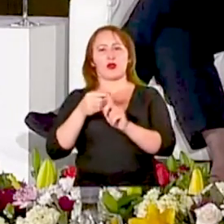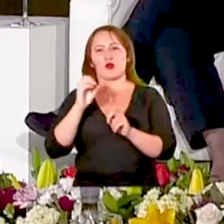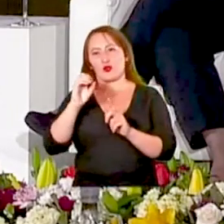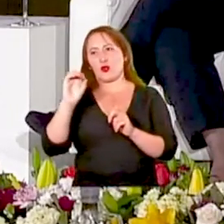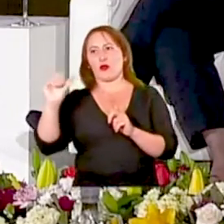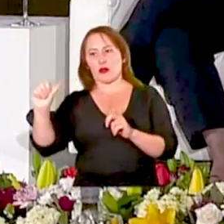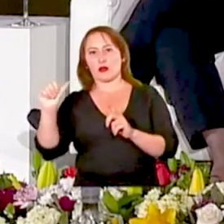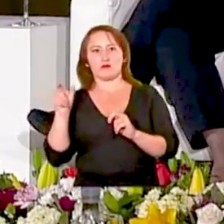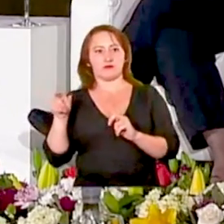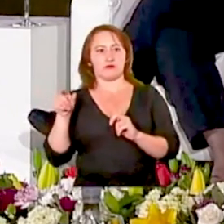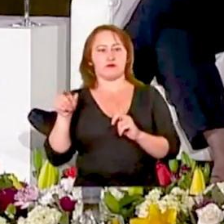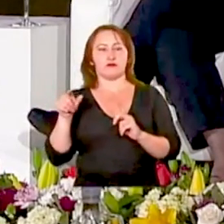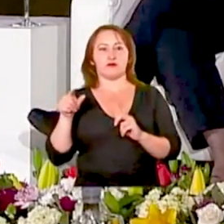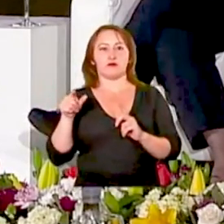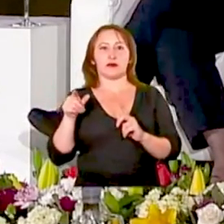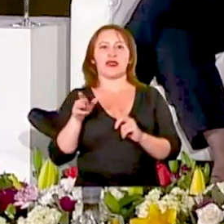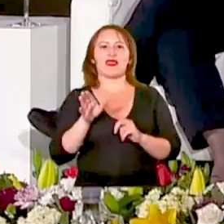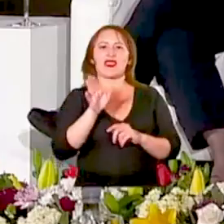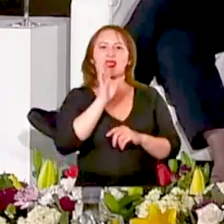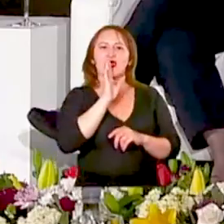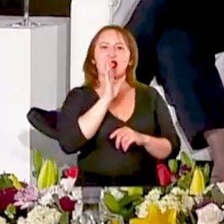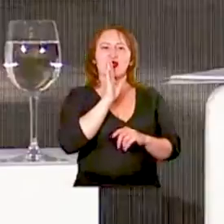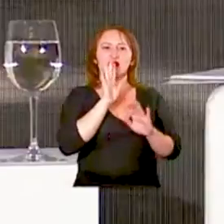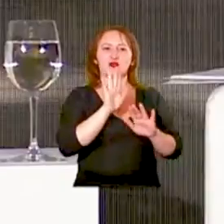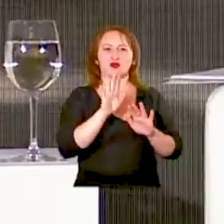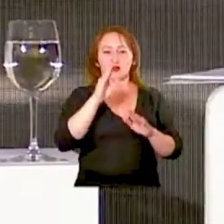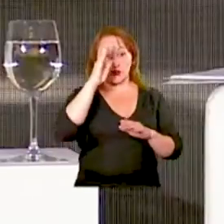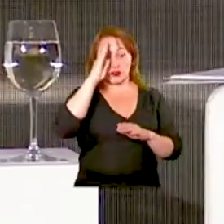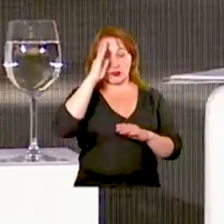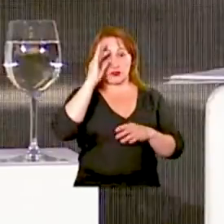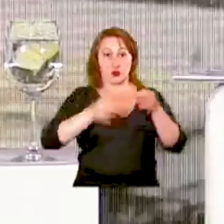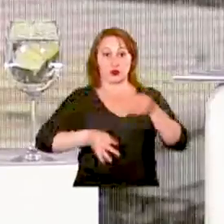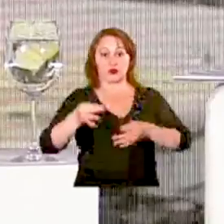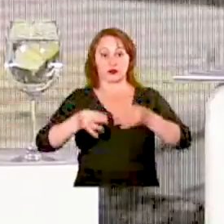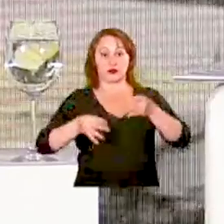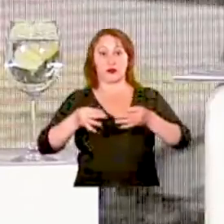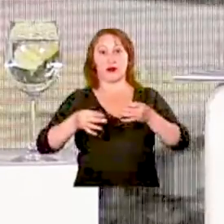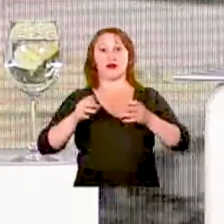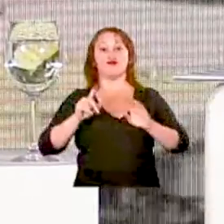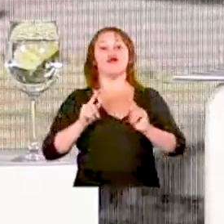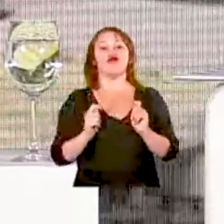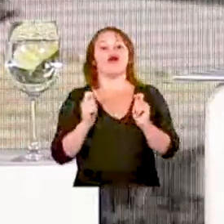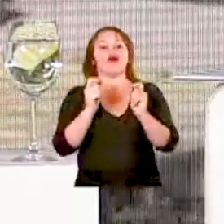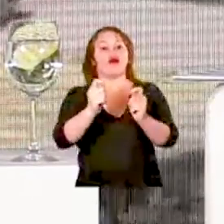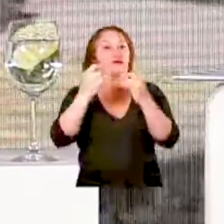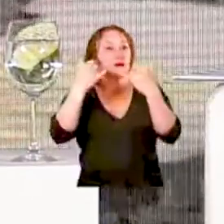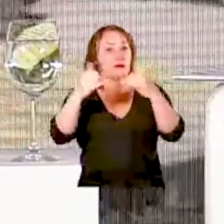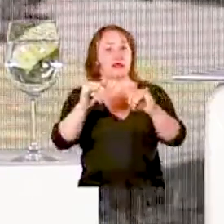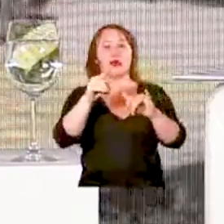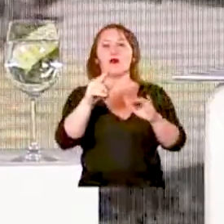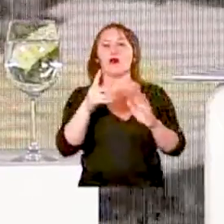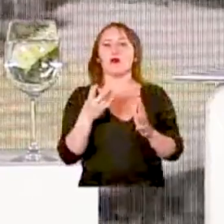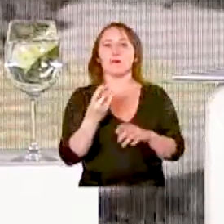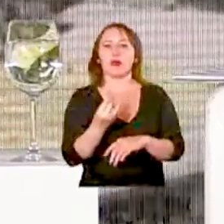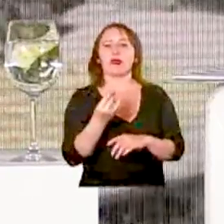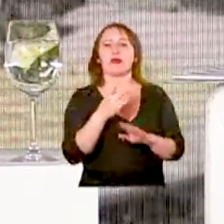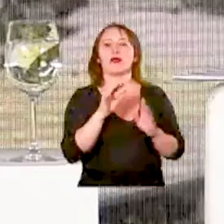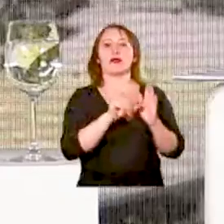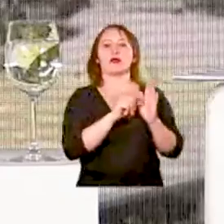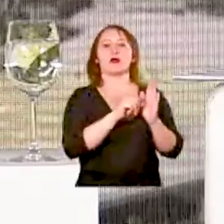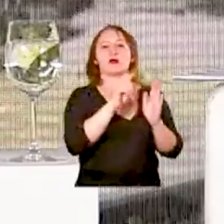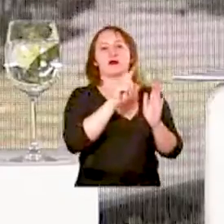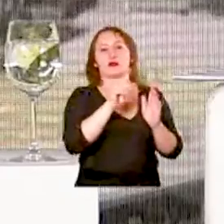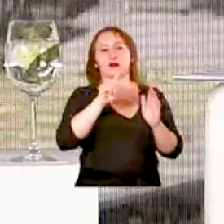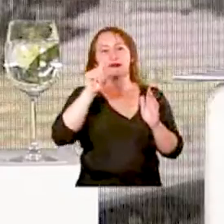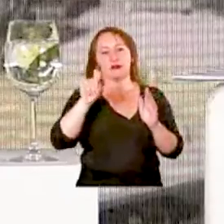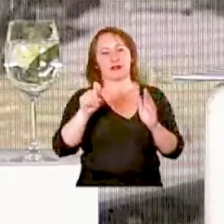este caso, quien puede tener facultades de policía judicial, la estaban otorgadas en virtud de la excepcionalidad del artículo